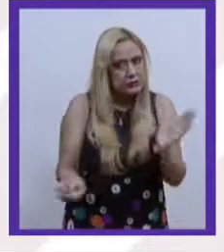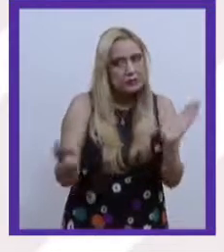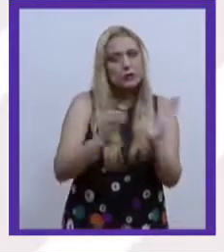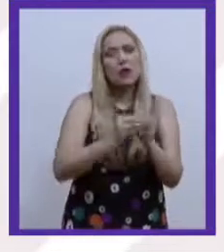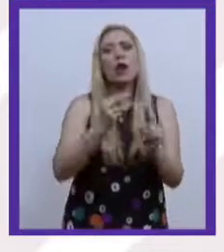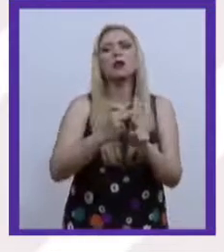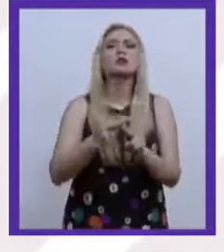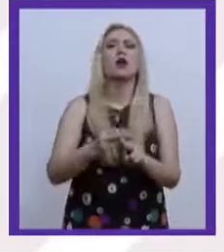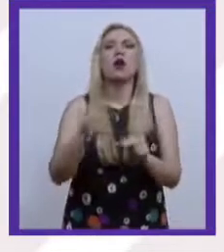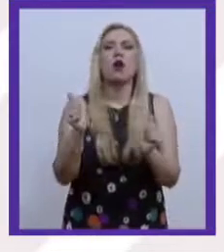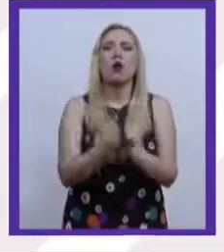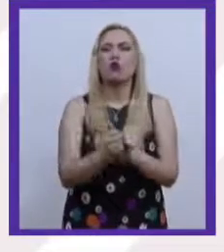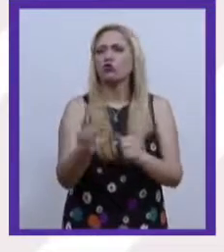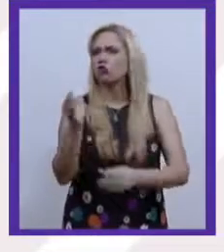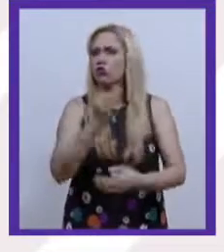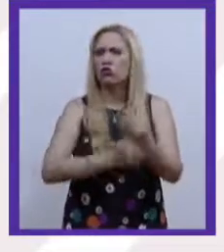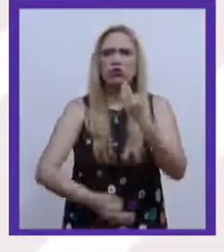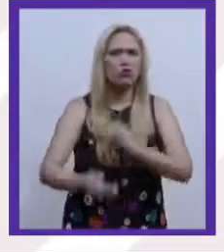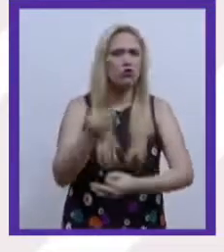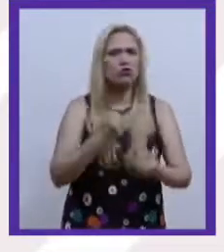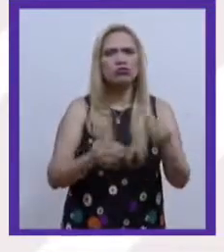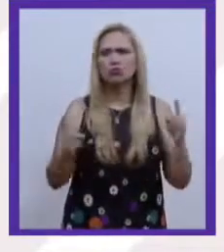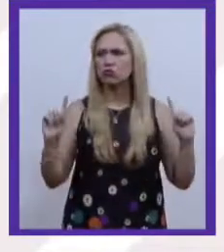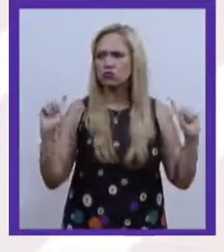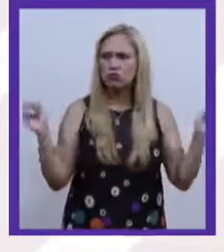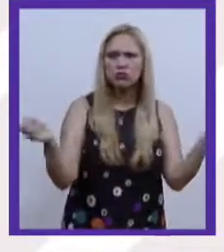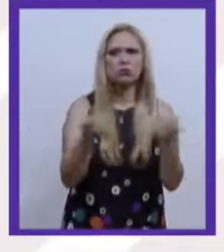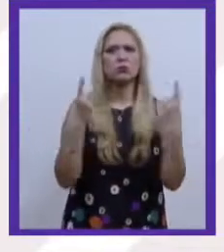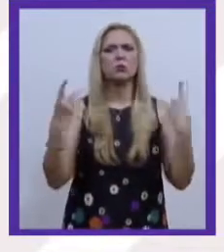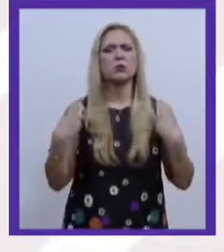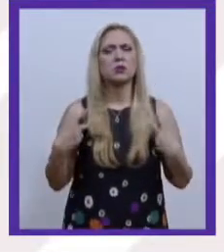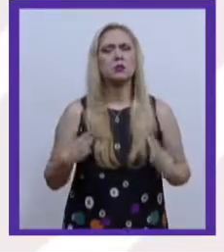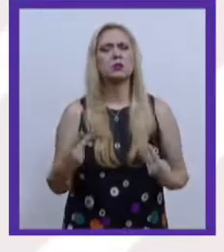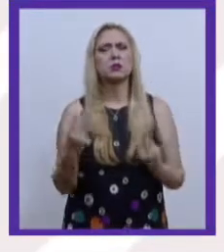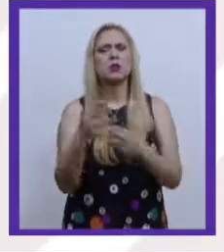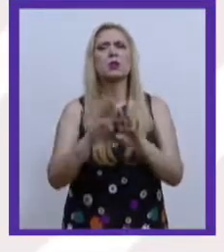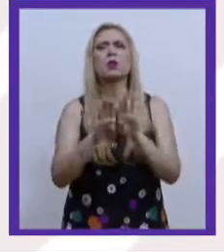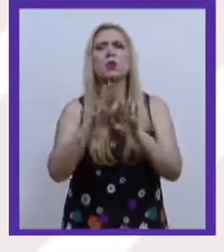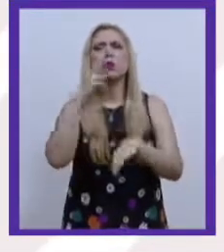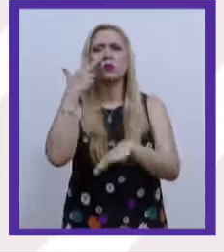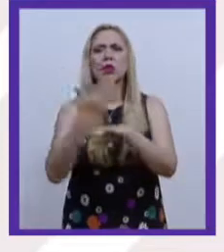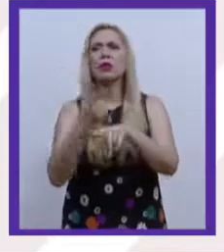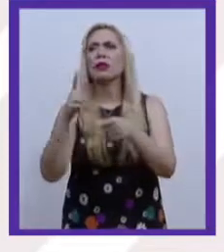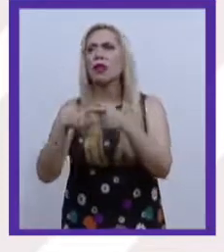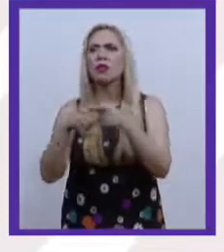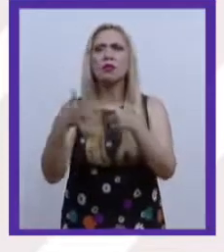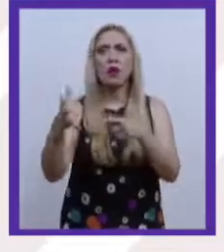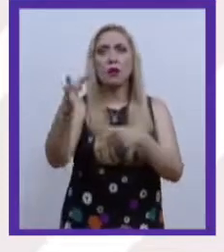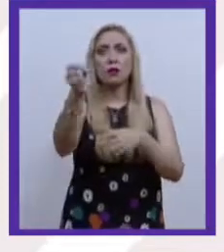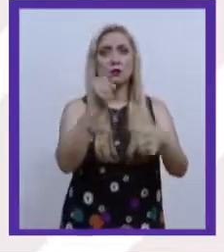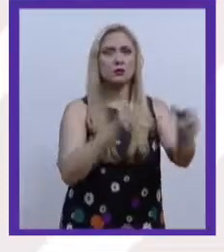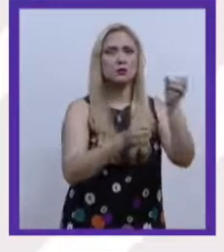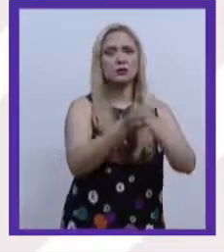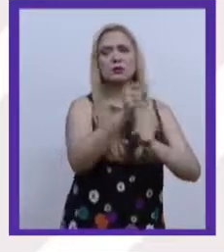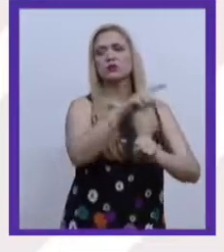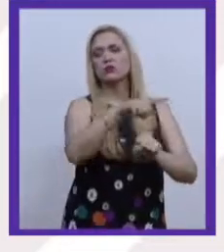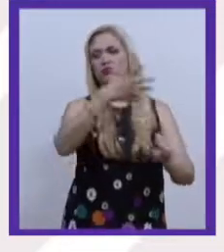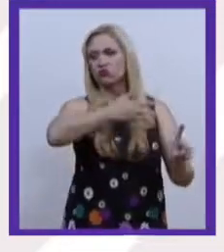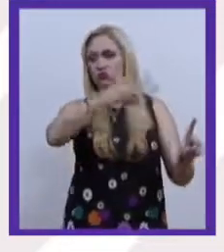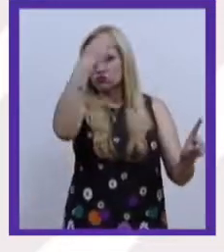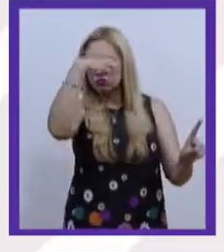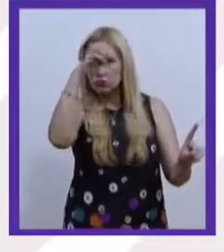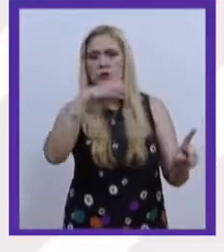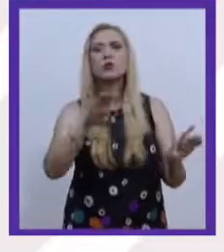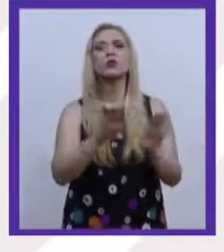de manera progresiva cómo vamos a ir generando esta corresponsabilidad de los cuidados y cómo participarían los